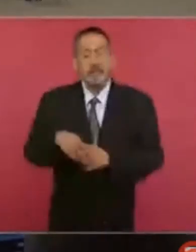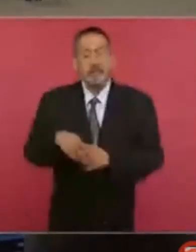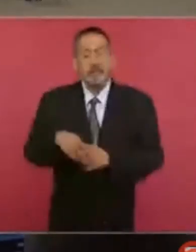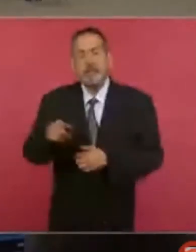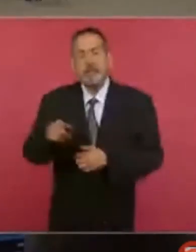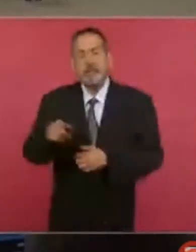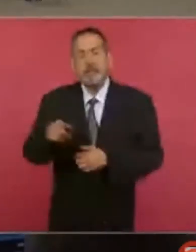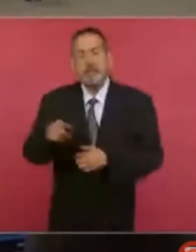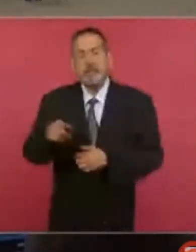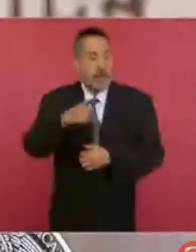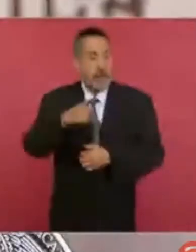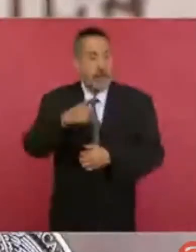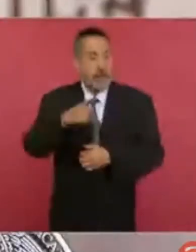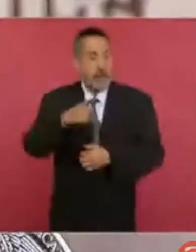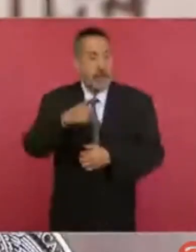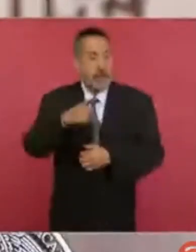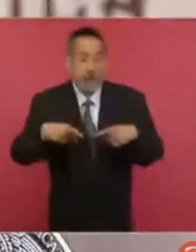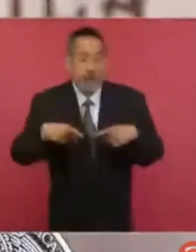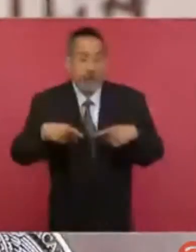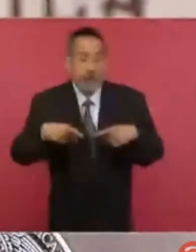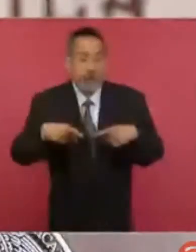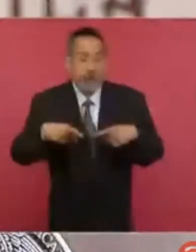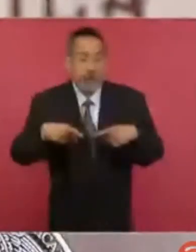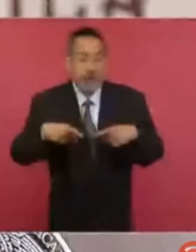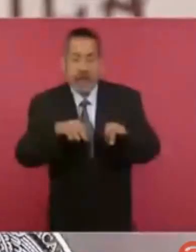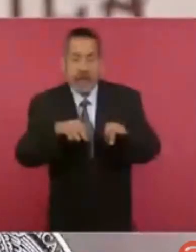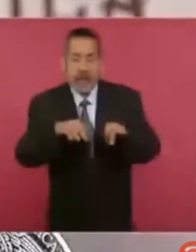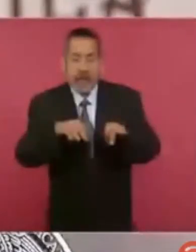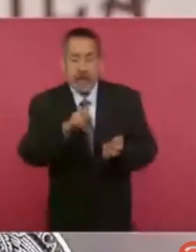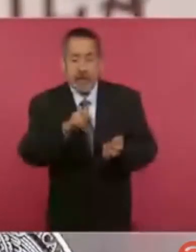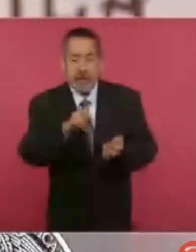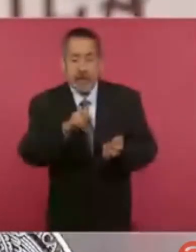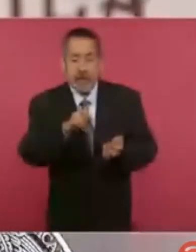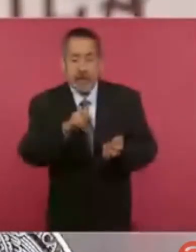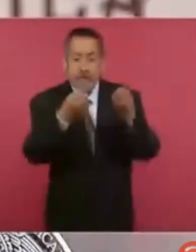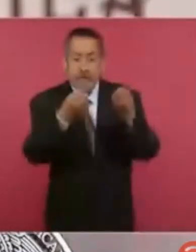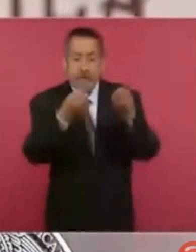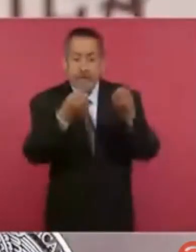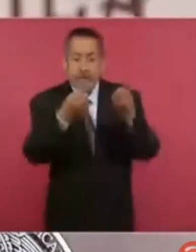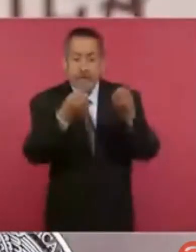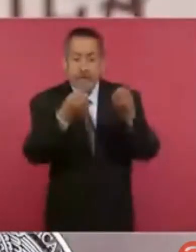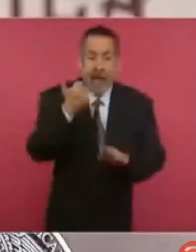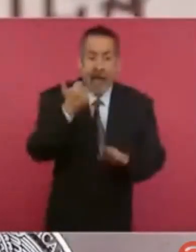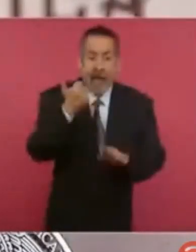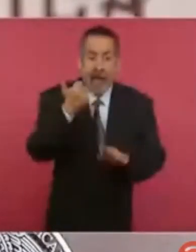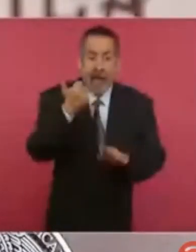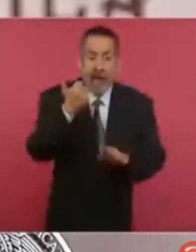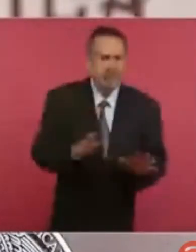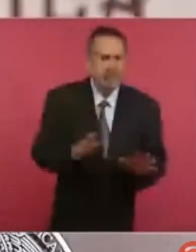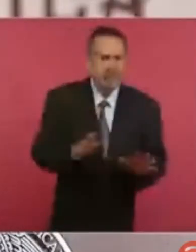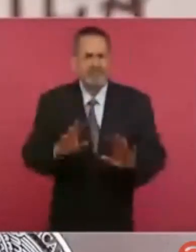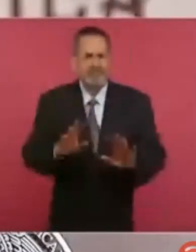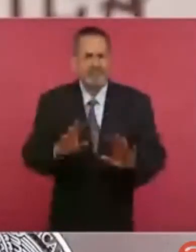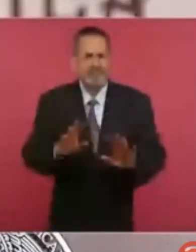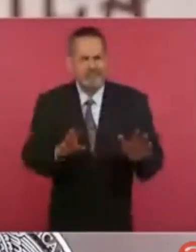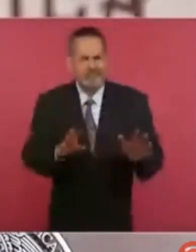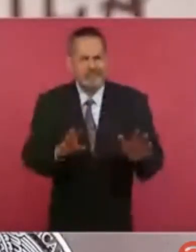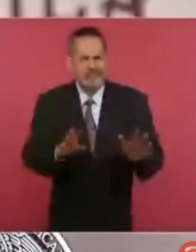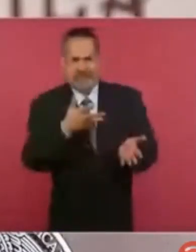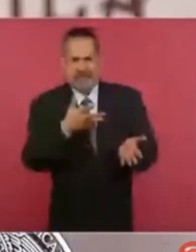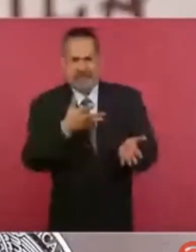serán afectados los derechos de los trabaj adores como dicen en los medios están garantizados los derechos de los